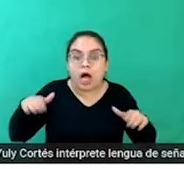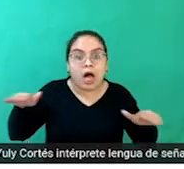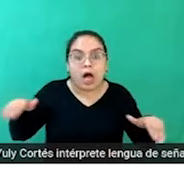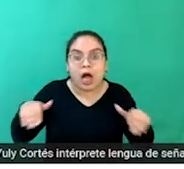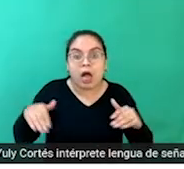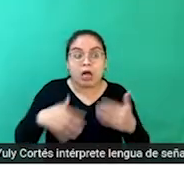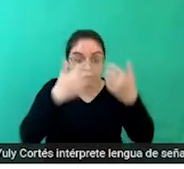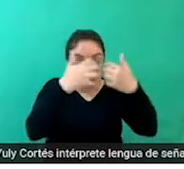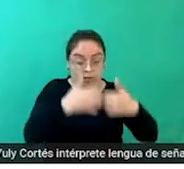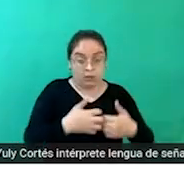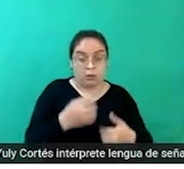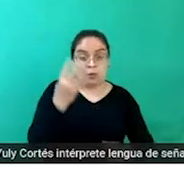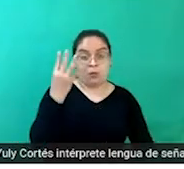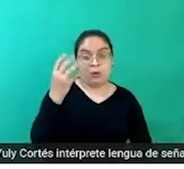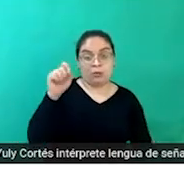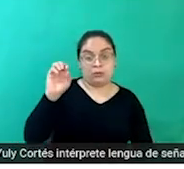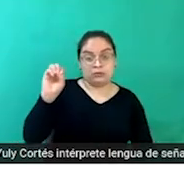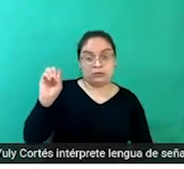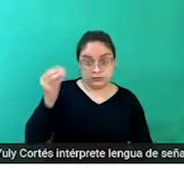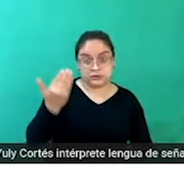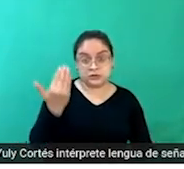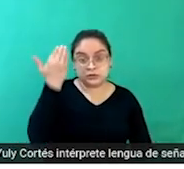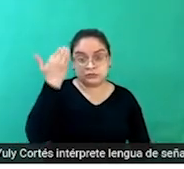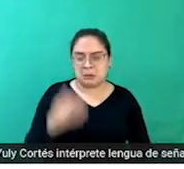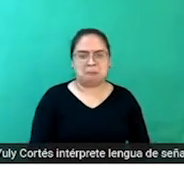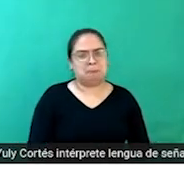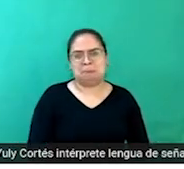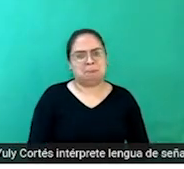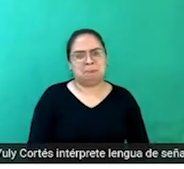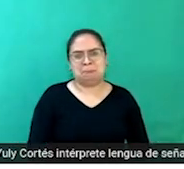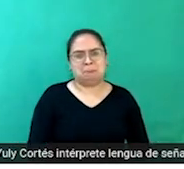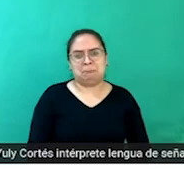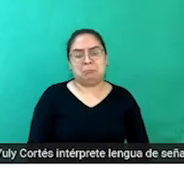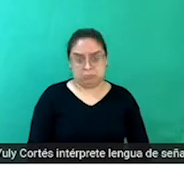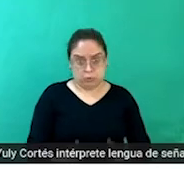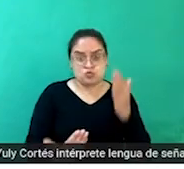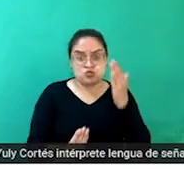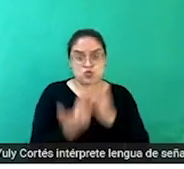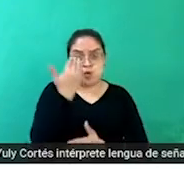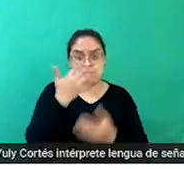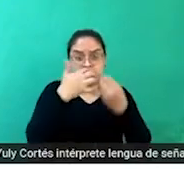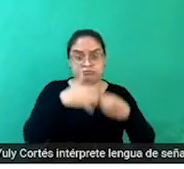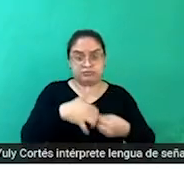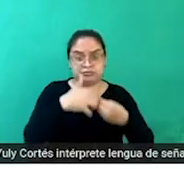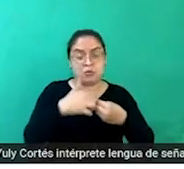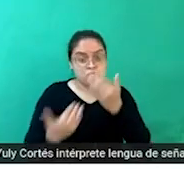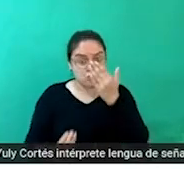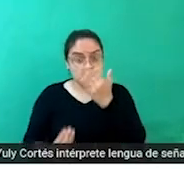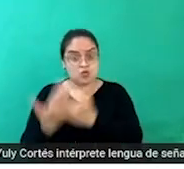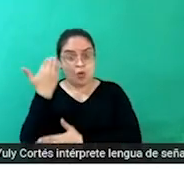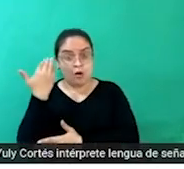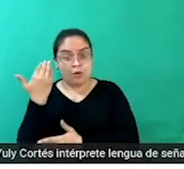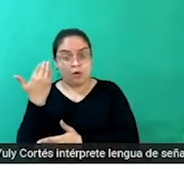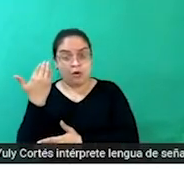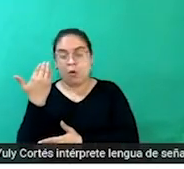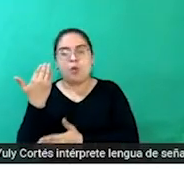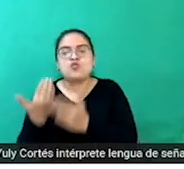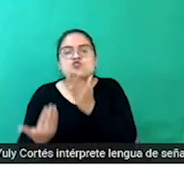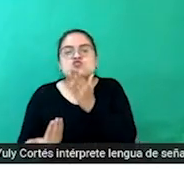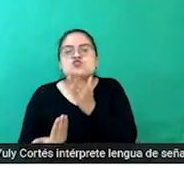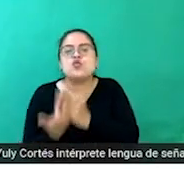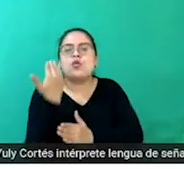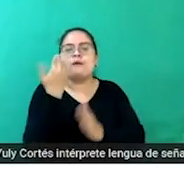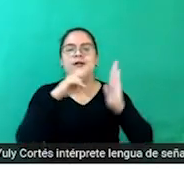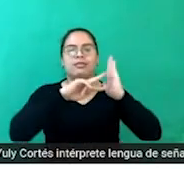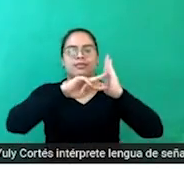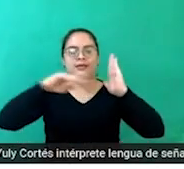funciona, ya que hemos visto que no es una nueva máquina, no es un nuevo dispositivo, es una nueva tecnología